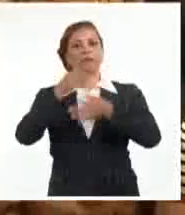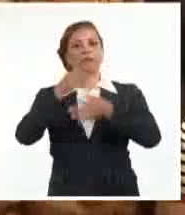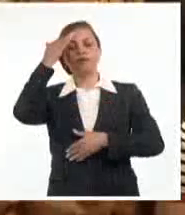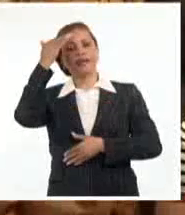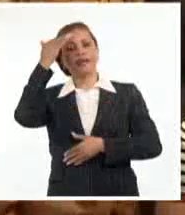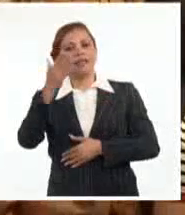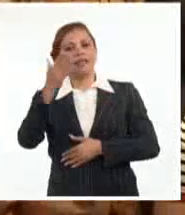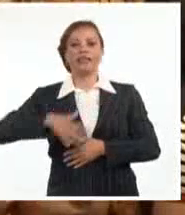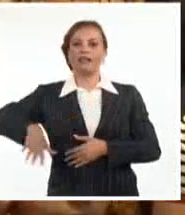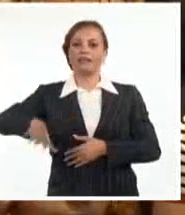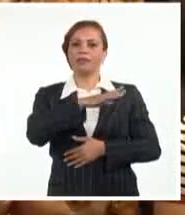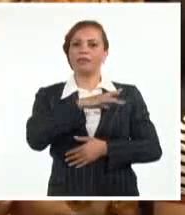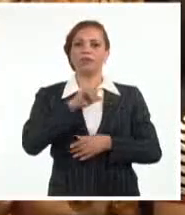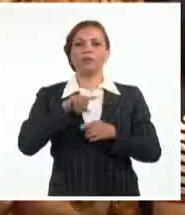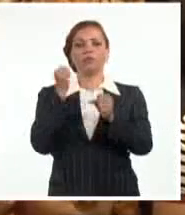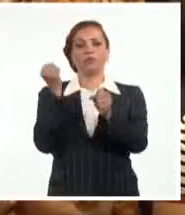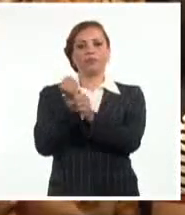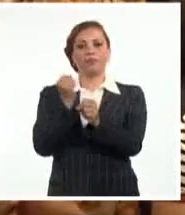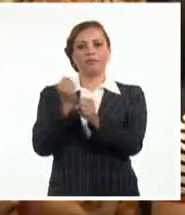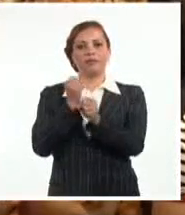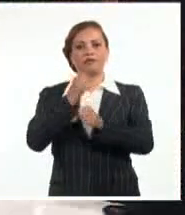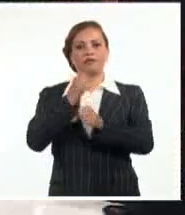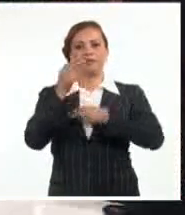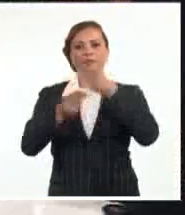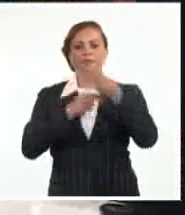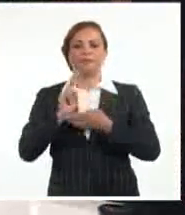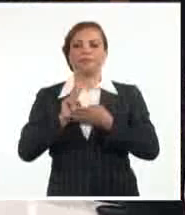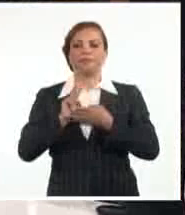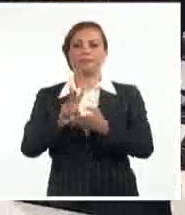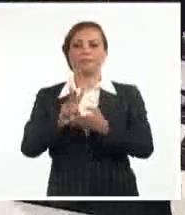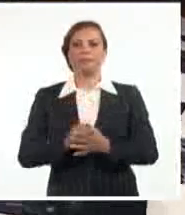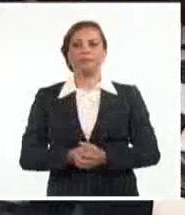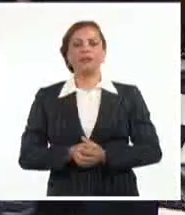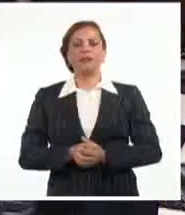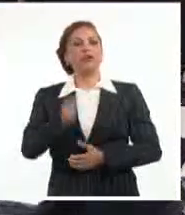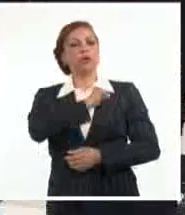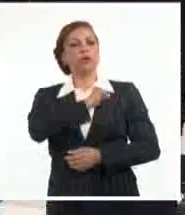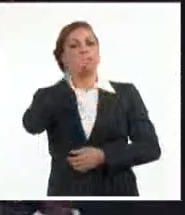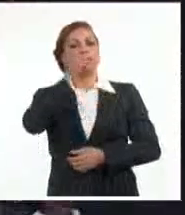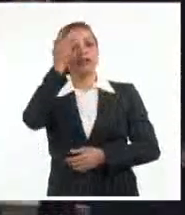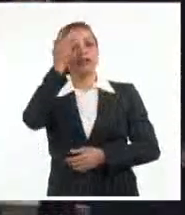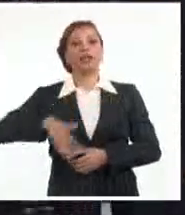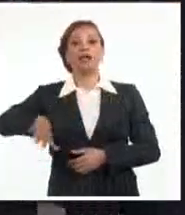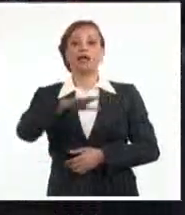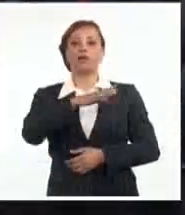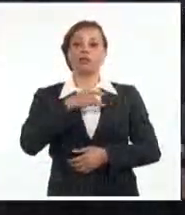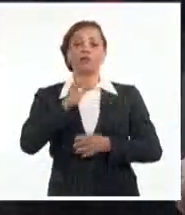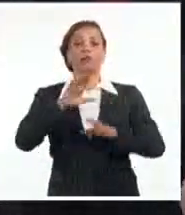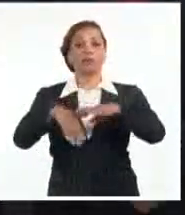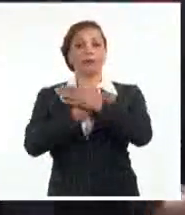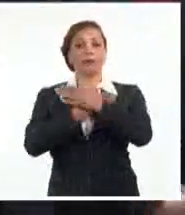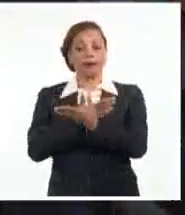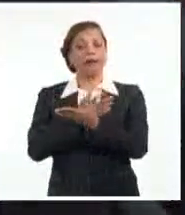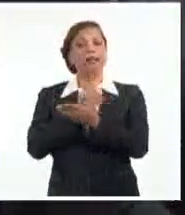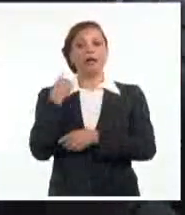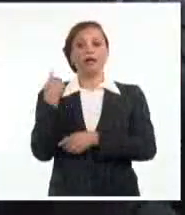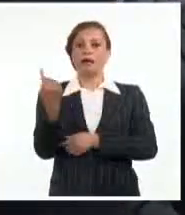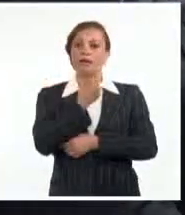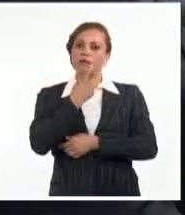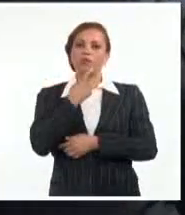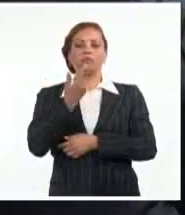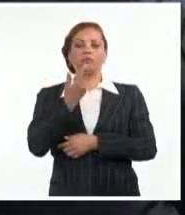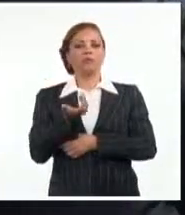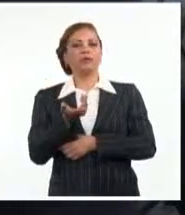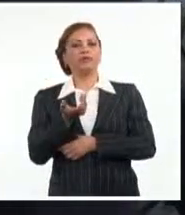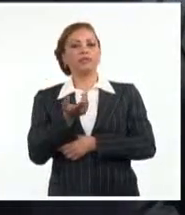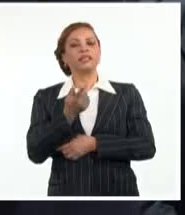agradecimiento por el trabajo desplegado durante esta visita. Agradecerles todo el trabajo que han hecho como embajada para el desarrollo